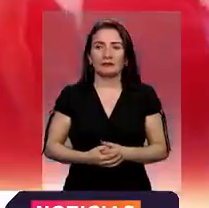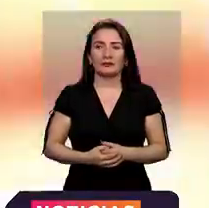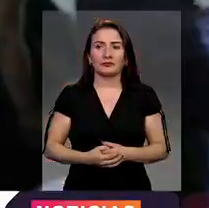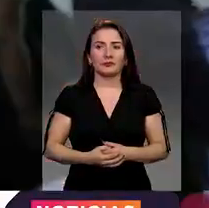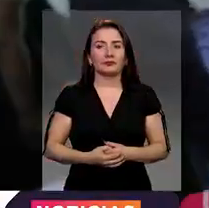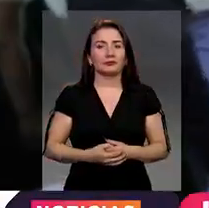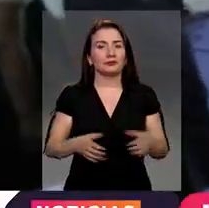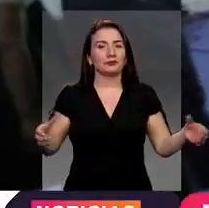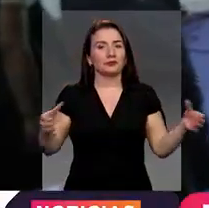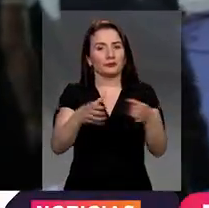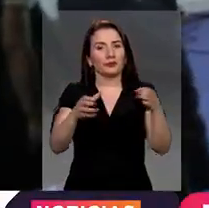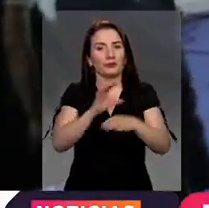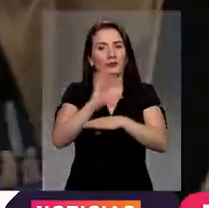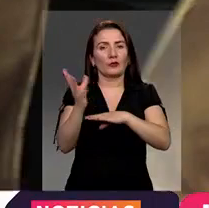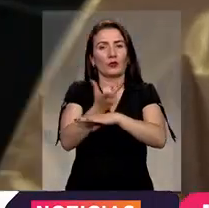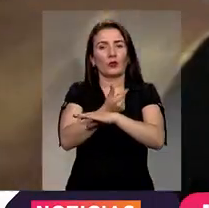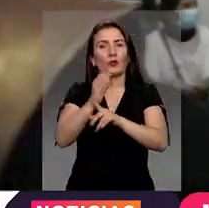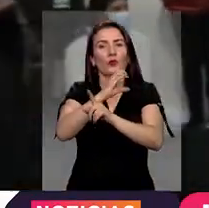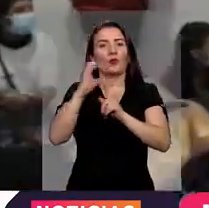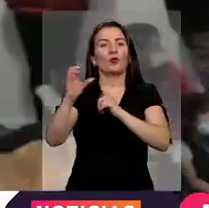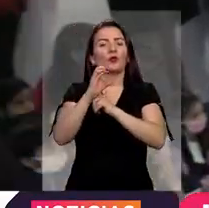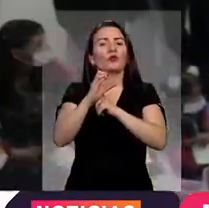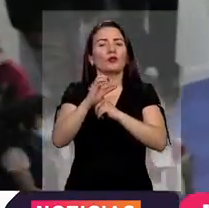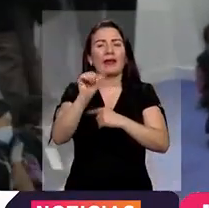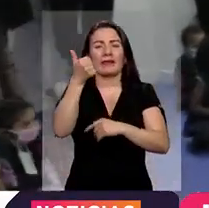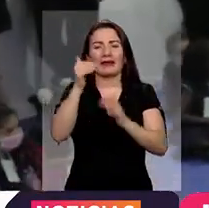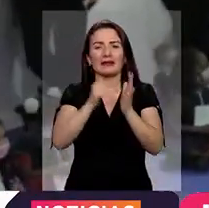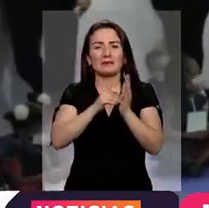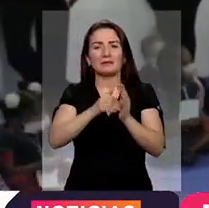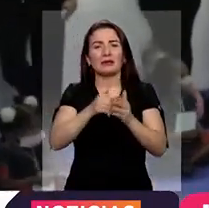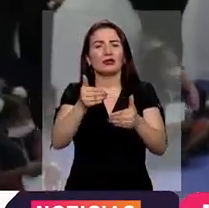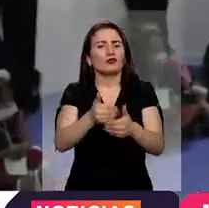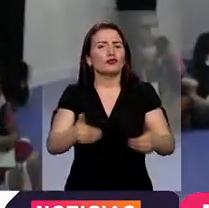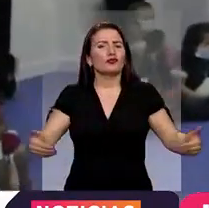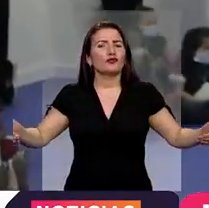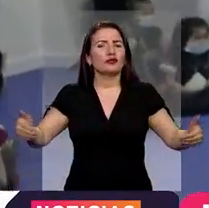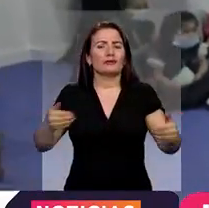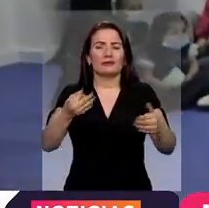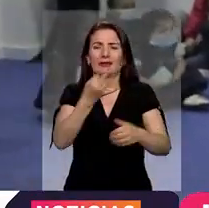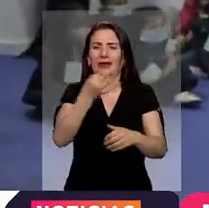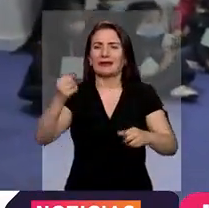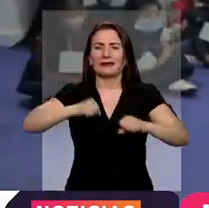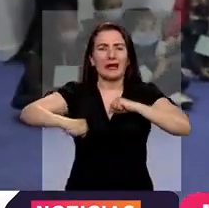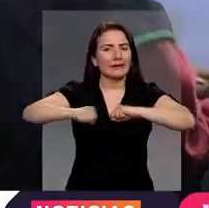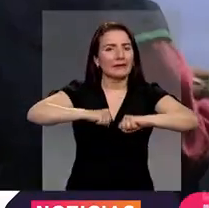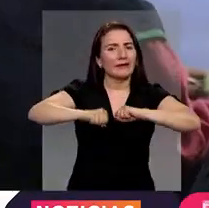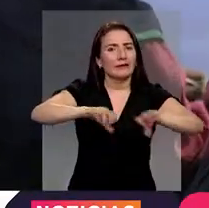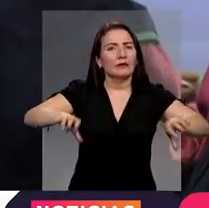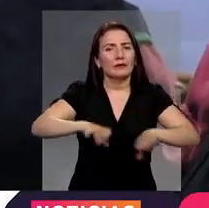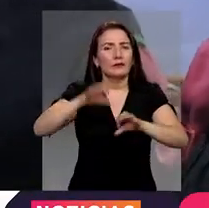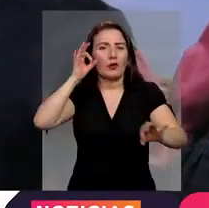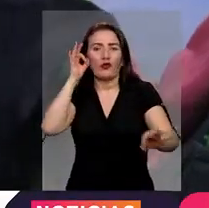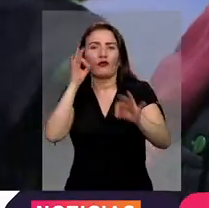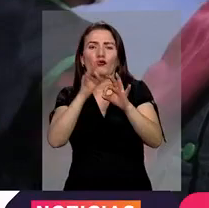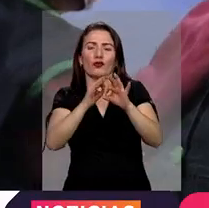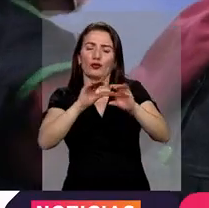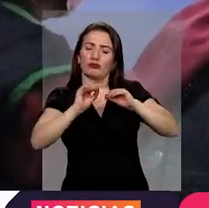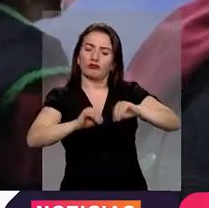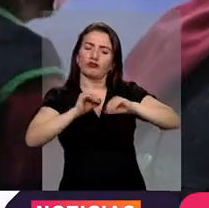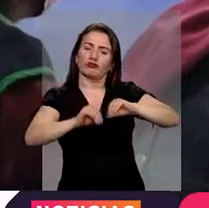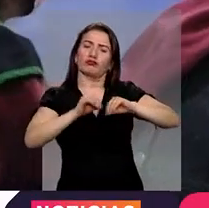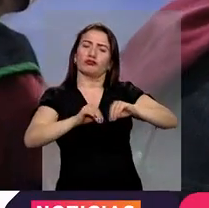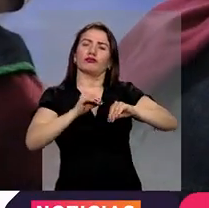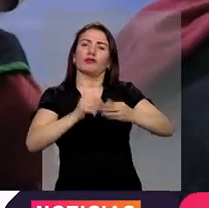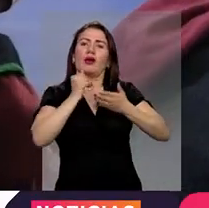Esta estrategia cultural ha beneficiado a más de 10.000 ciudadanos con cerca de 300 actividades enfocadas en la formación,